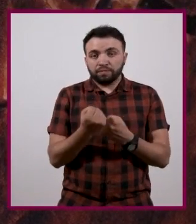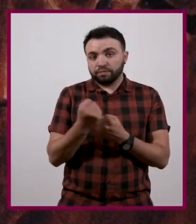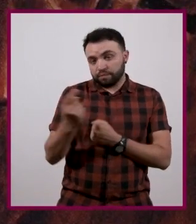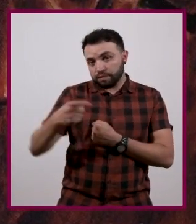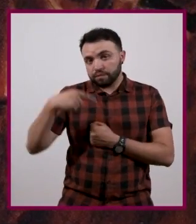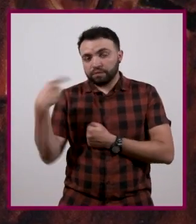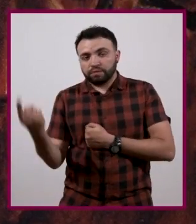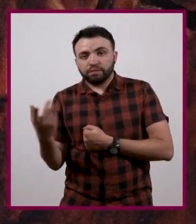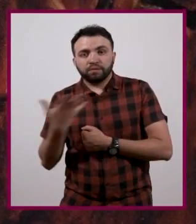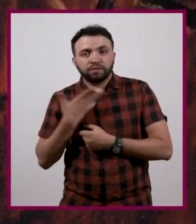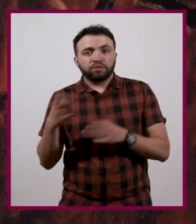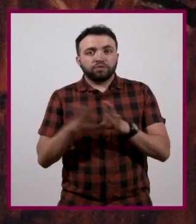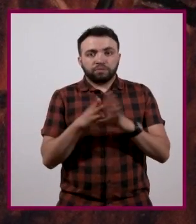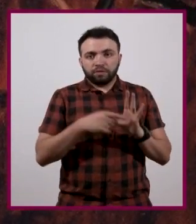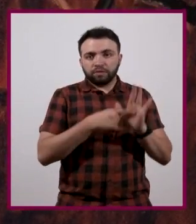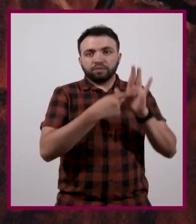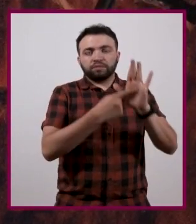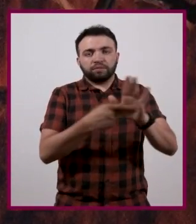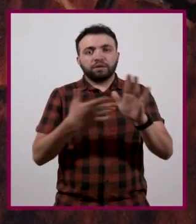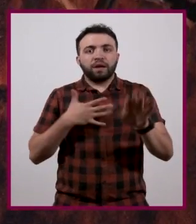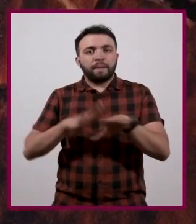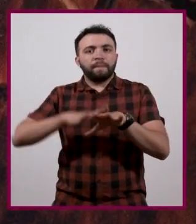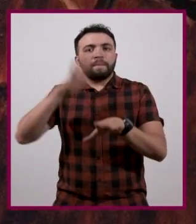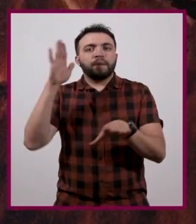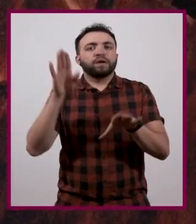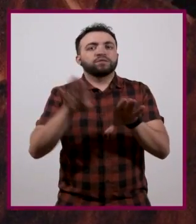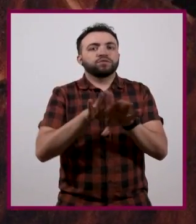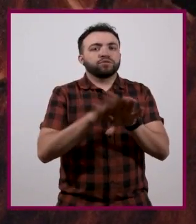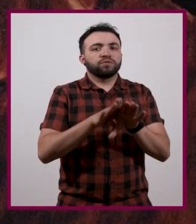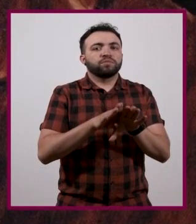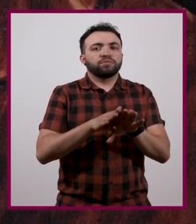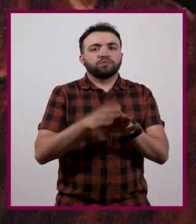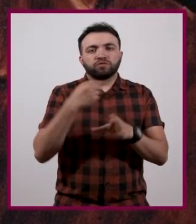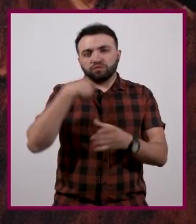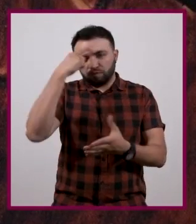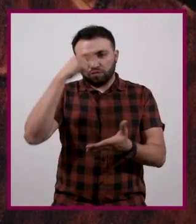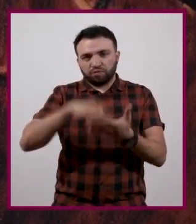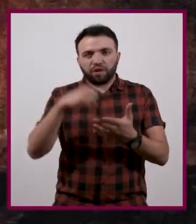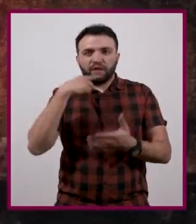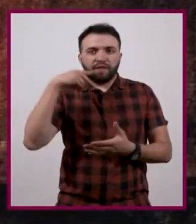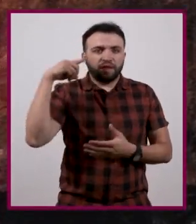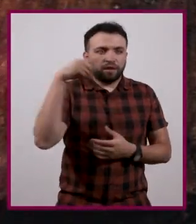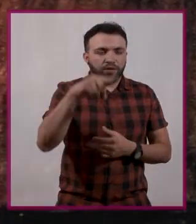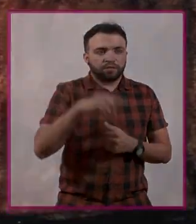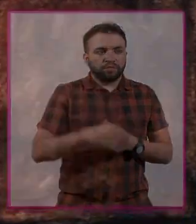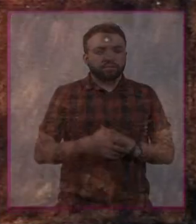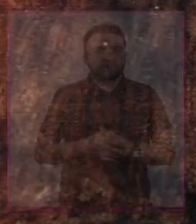tipo de representaciones que van más hacia el lado, creo yo, de la denuncia.